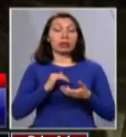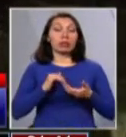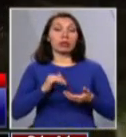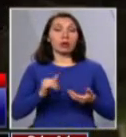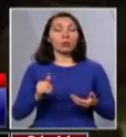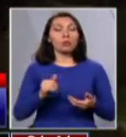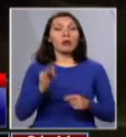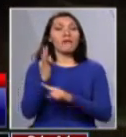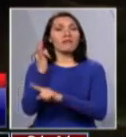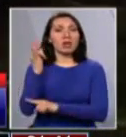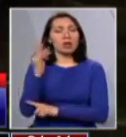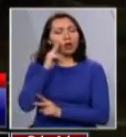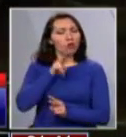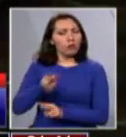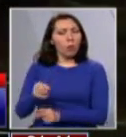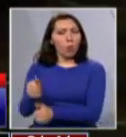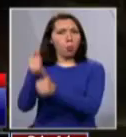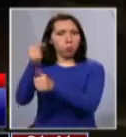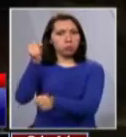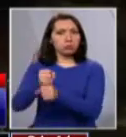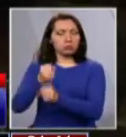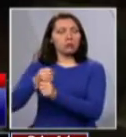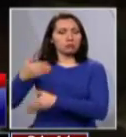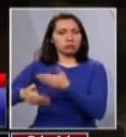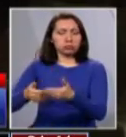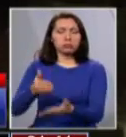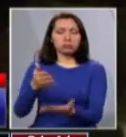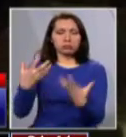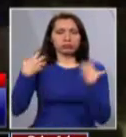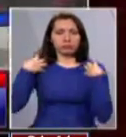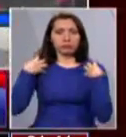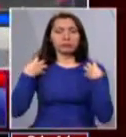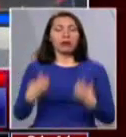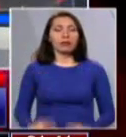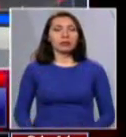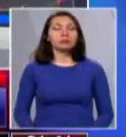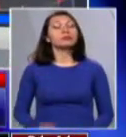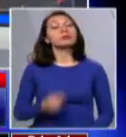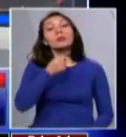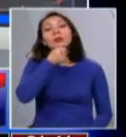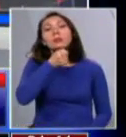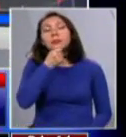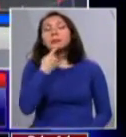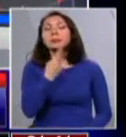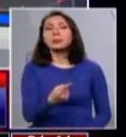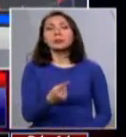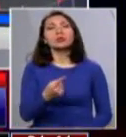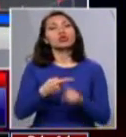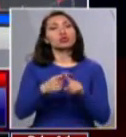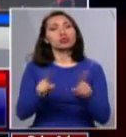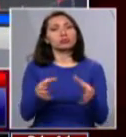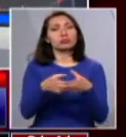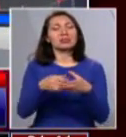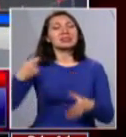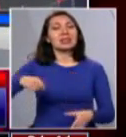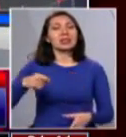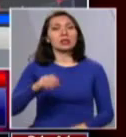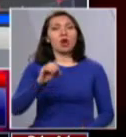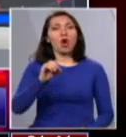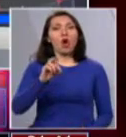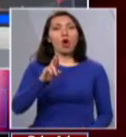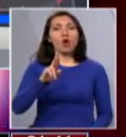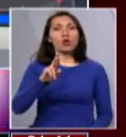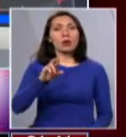sentido que la fiscalía realmente está haciendo su trabajo como corresponde en otro tema un correligionario suyo más ex colega en el senado el senador jaime orpis